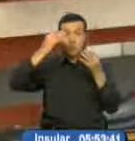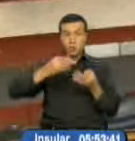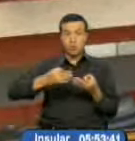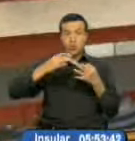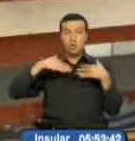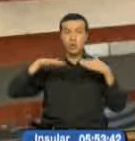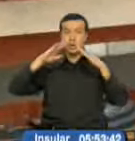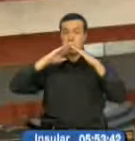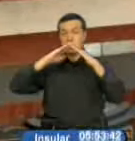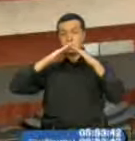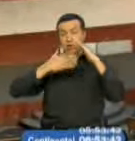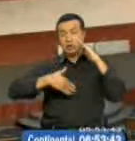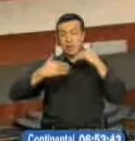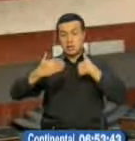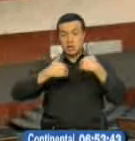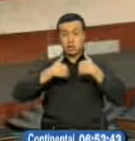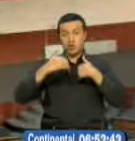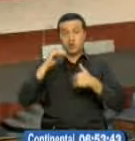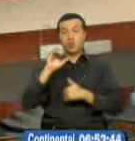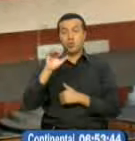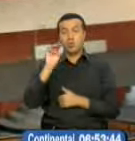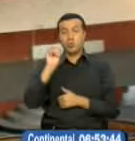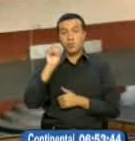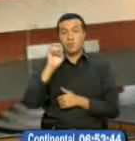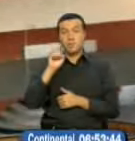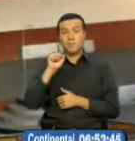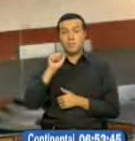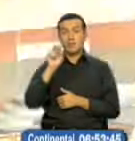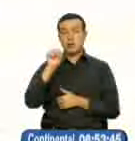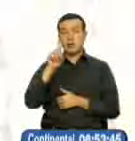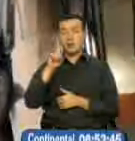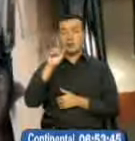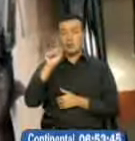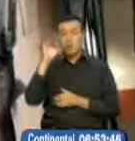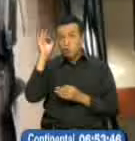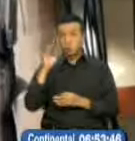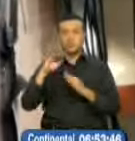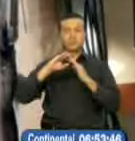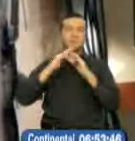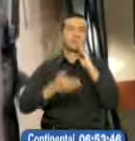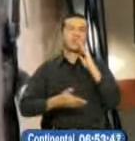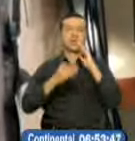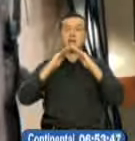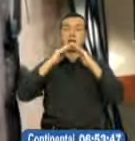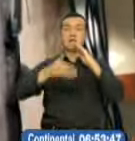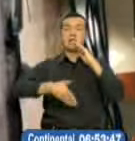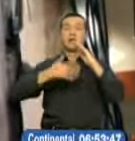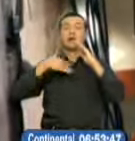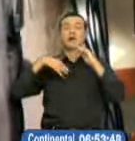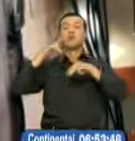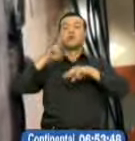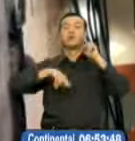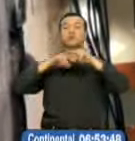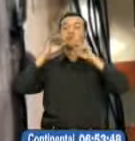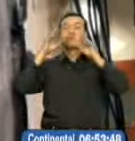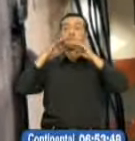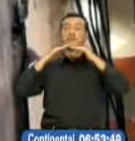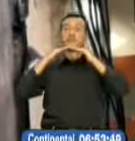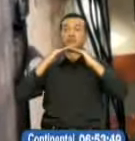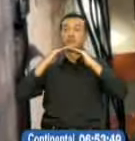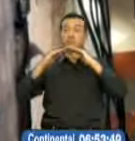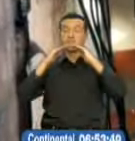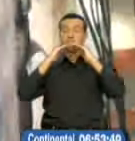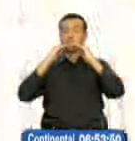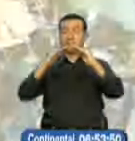parte del techo del antiguo Teatro Cumandá, ubicado en la avenida Maldonado y 24 de Mayo. La cubierta estaba construida con tejas, según informó el